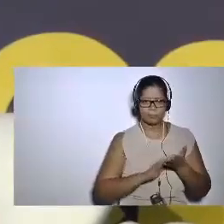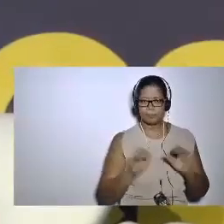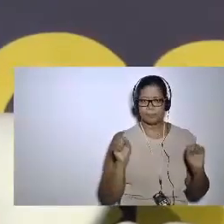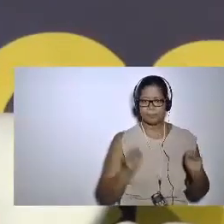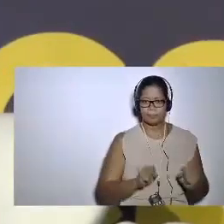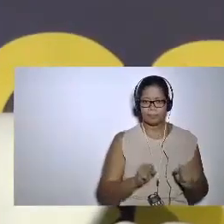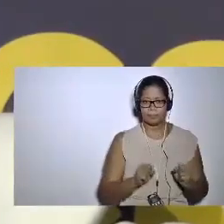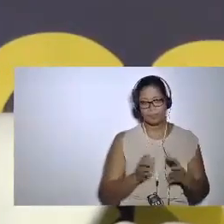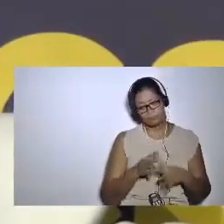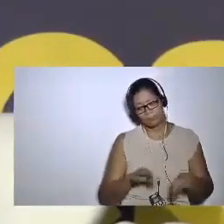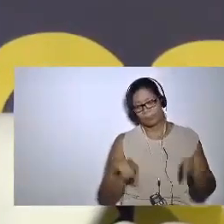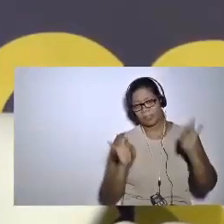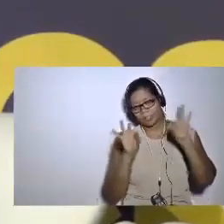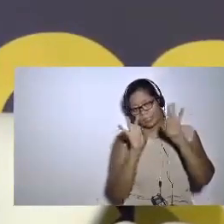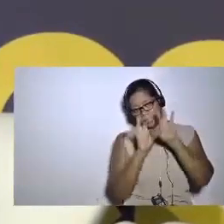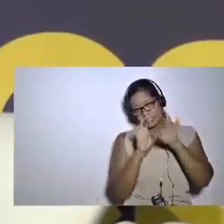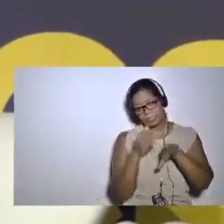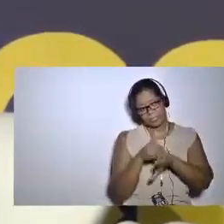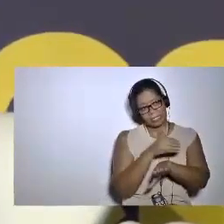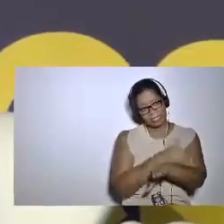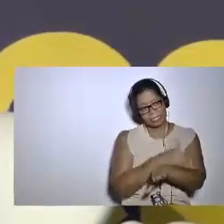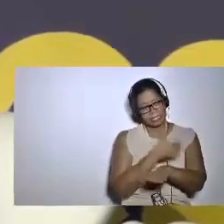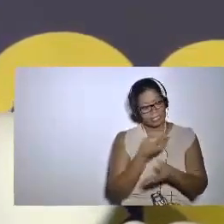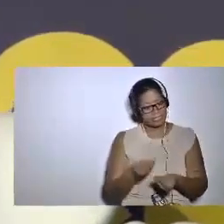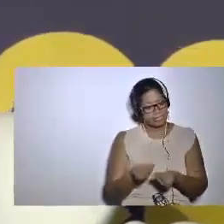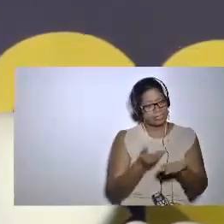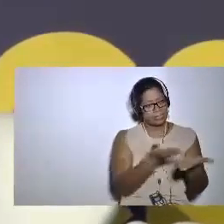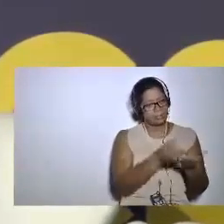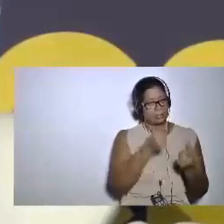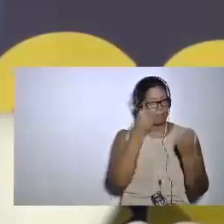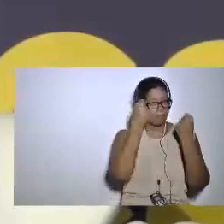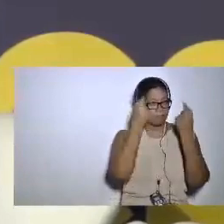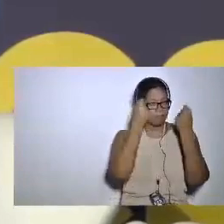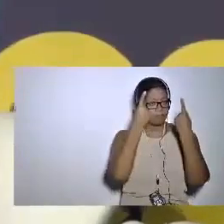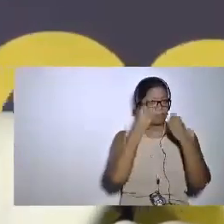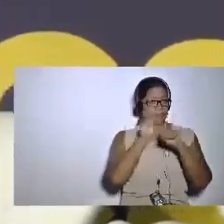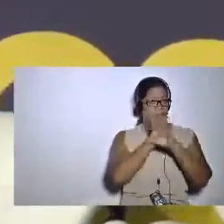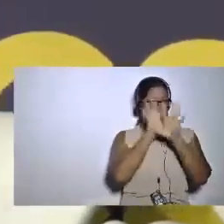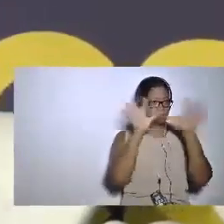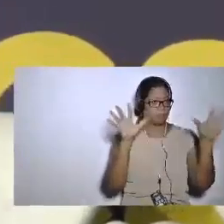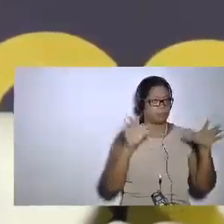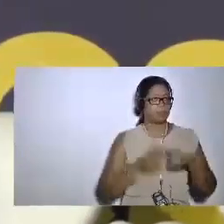arreglar las cosas. Bueno, es algo que hay que tener en cuenta.